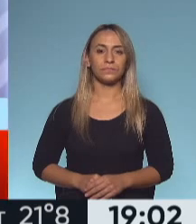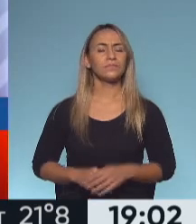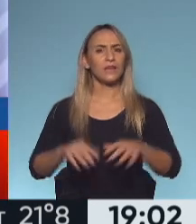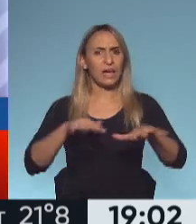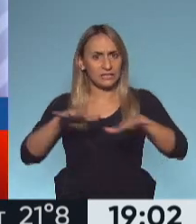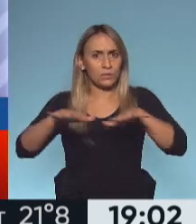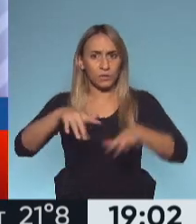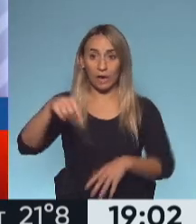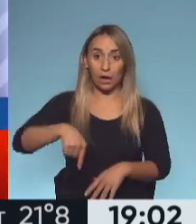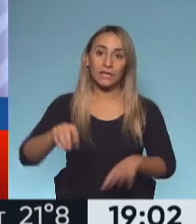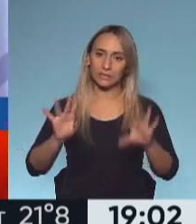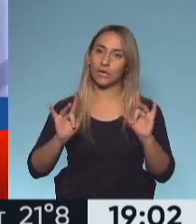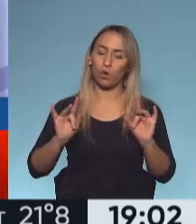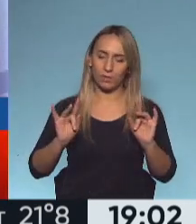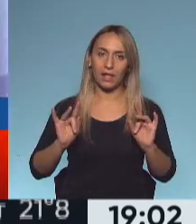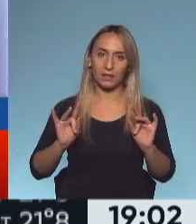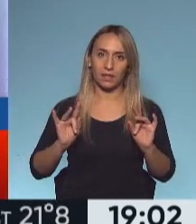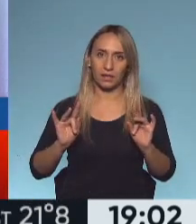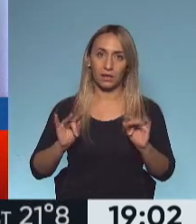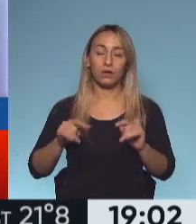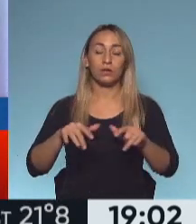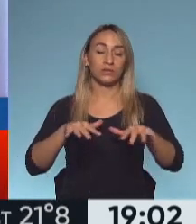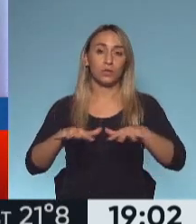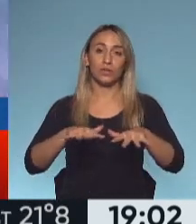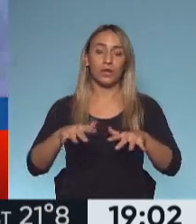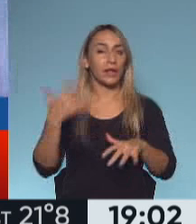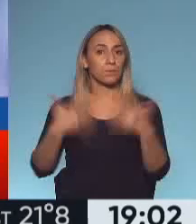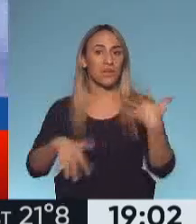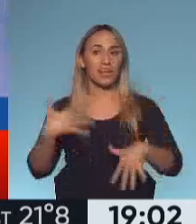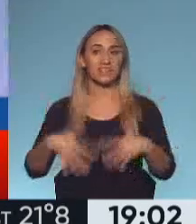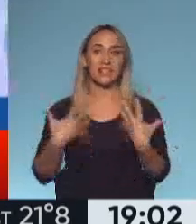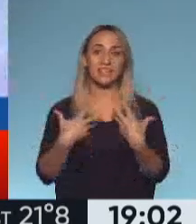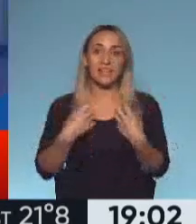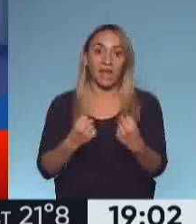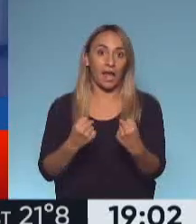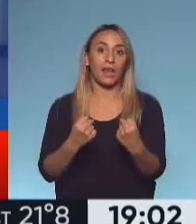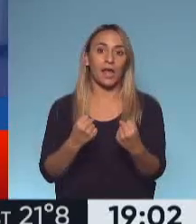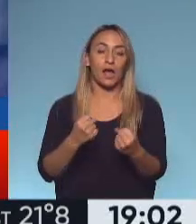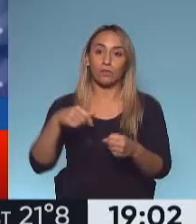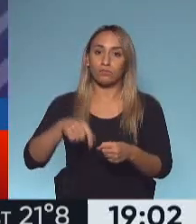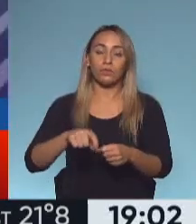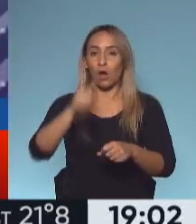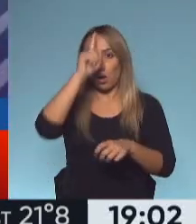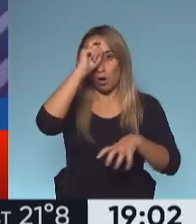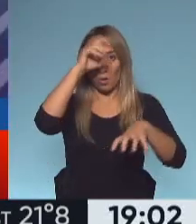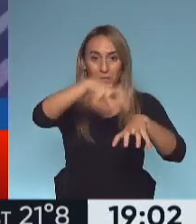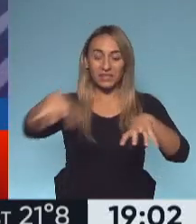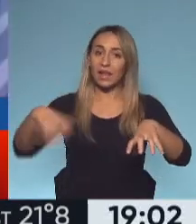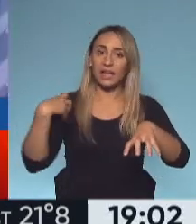situación actual es crítica, ¿sí? Estamos en un contexto de emergencia sanitaria con una tensión máxima en el sistema de salud en